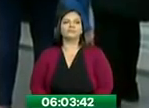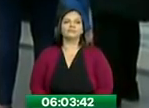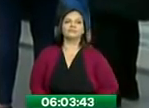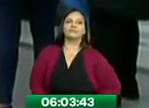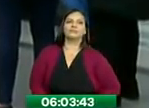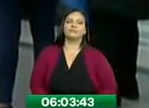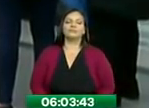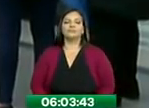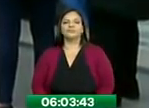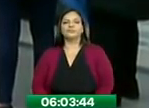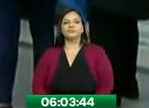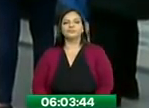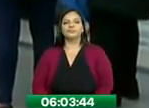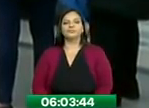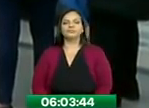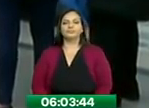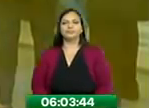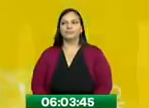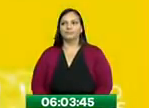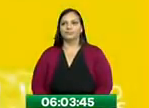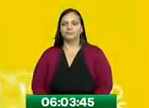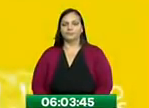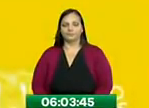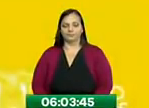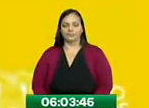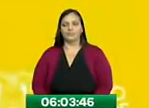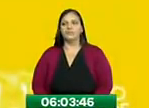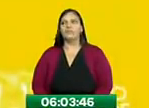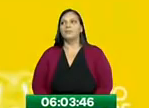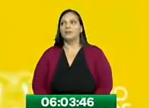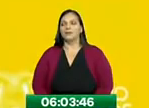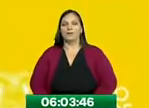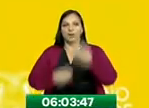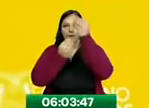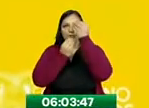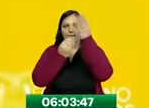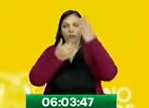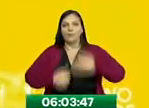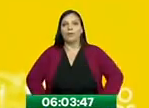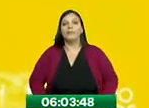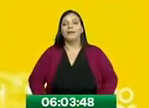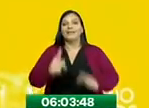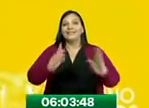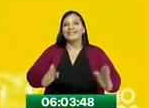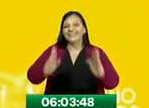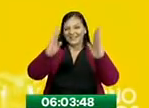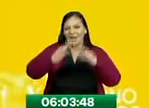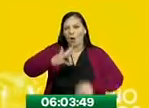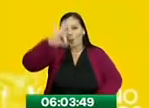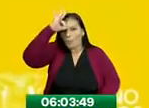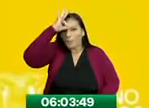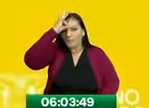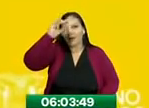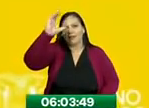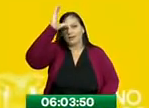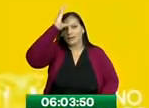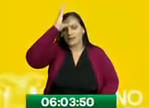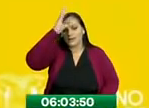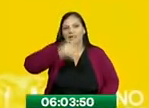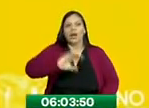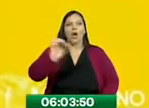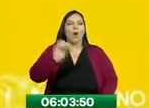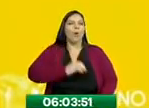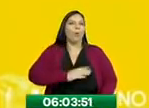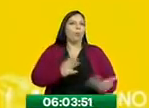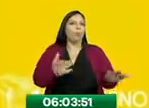Saona. Se cierran los servicios públicos a excepción de salud, seguridad, servicios de riesgos y aquellos que